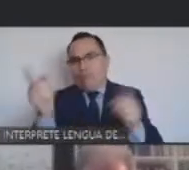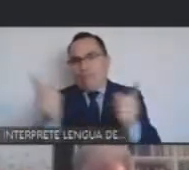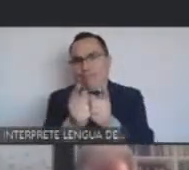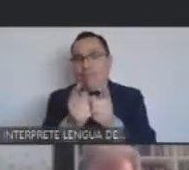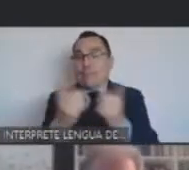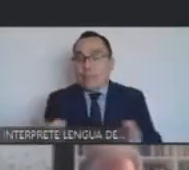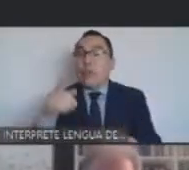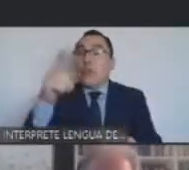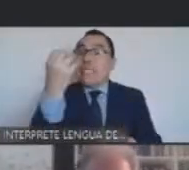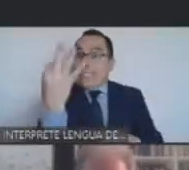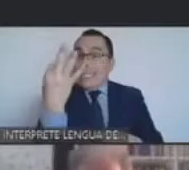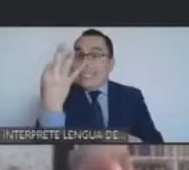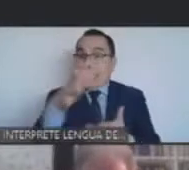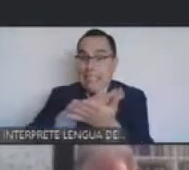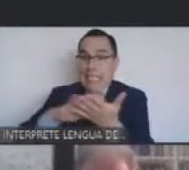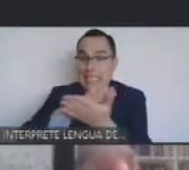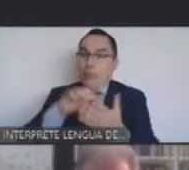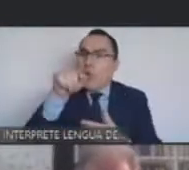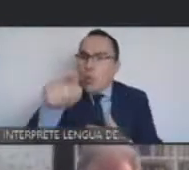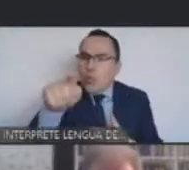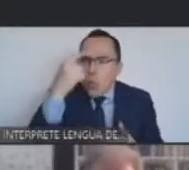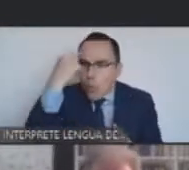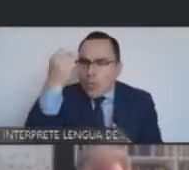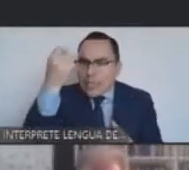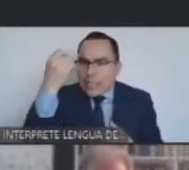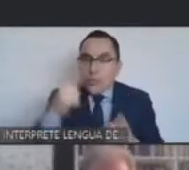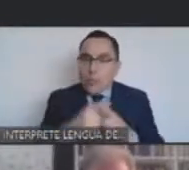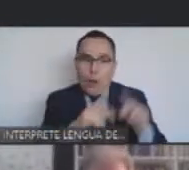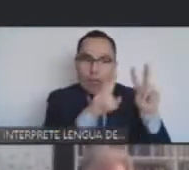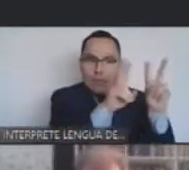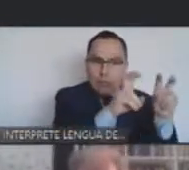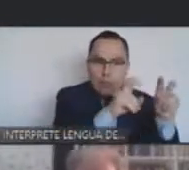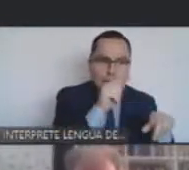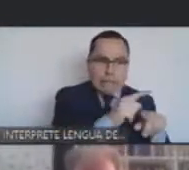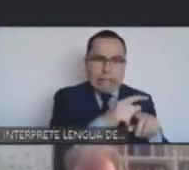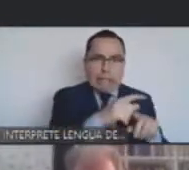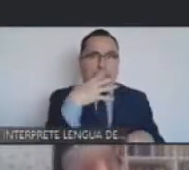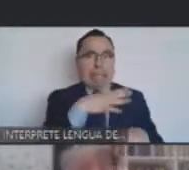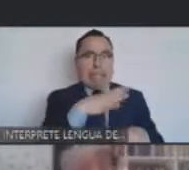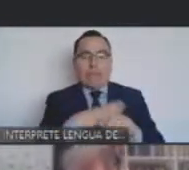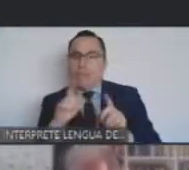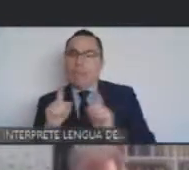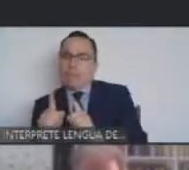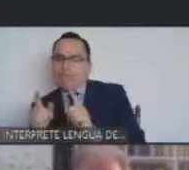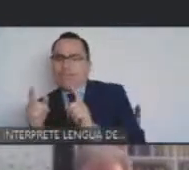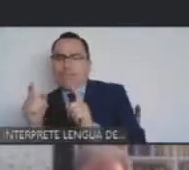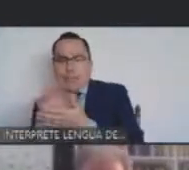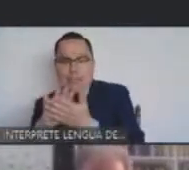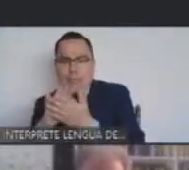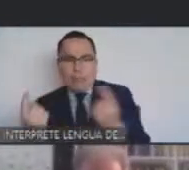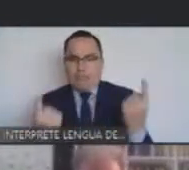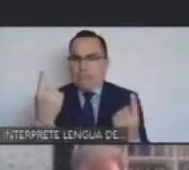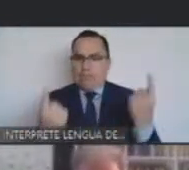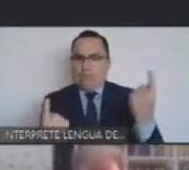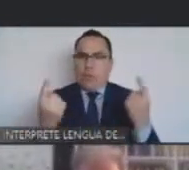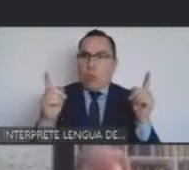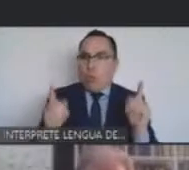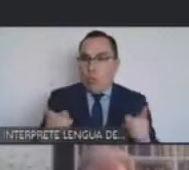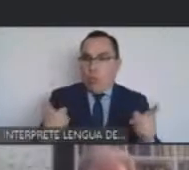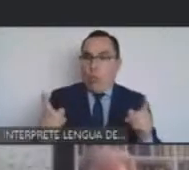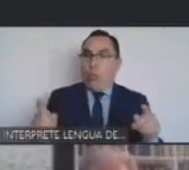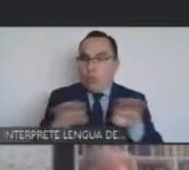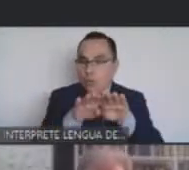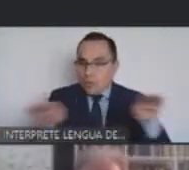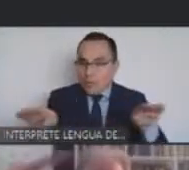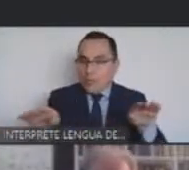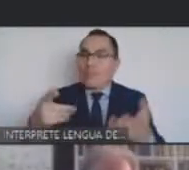pero tratar de vincularlos con temas candentes, y en esta primera sesión, ustedes después van a entrar a ver lo específico del Poder Judicial,